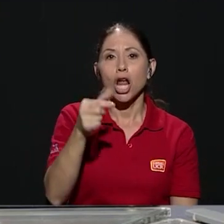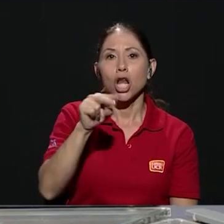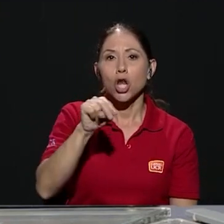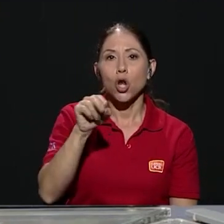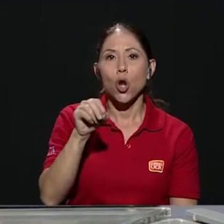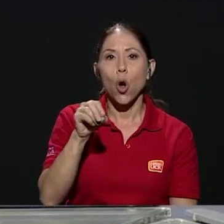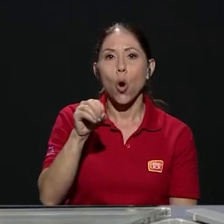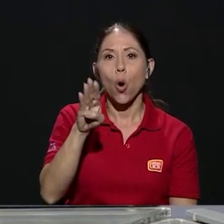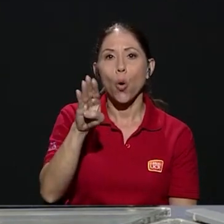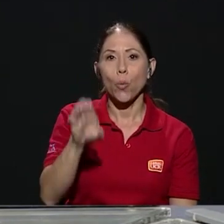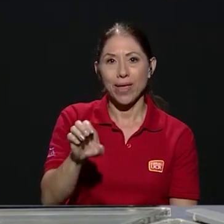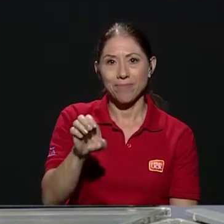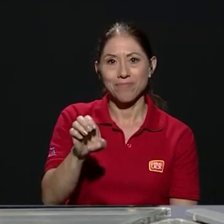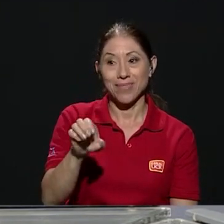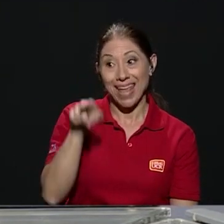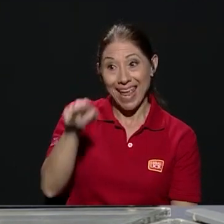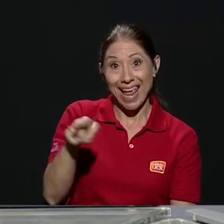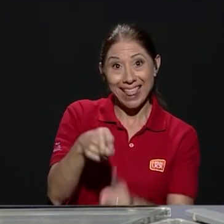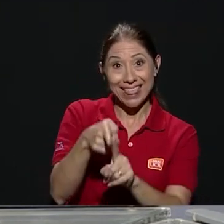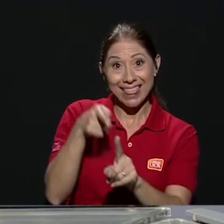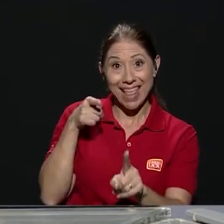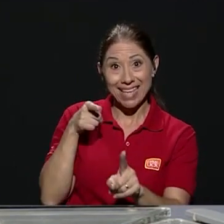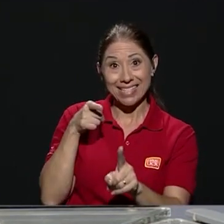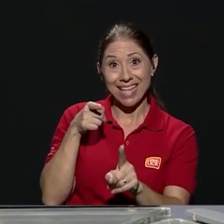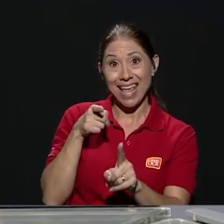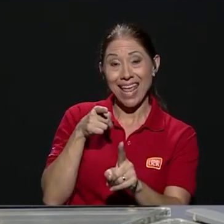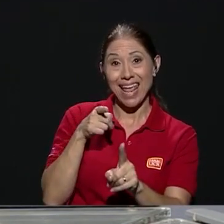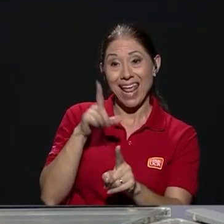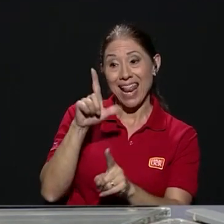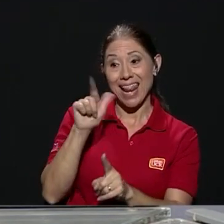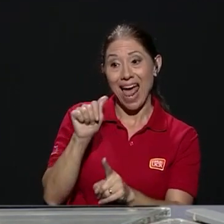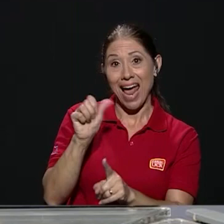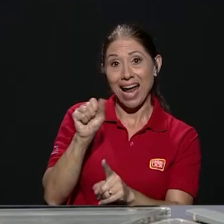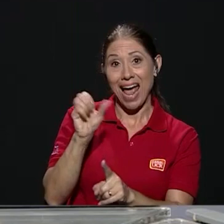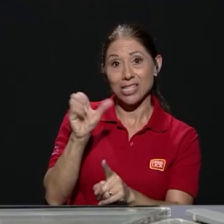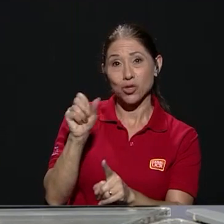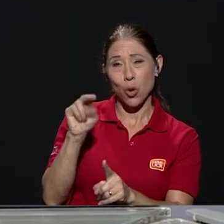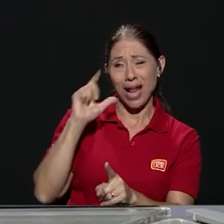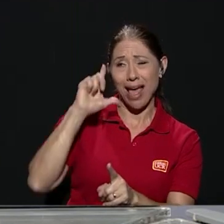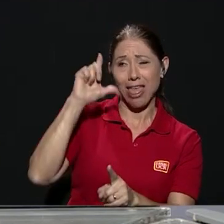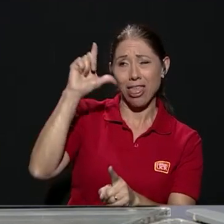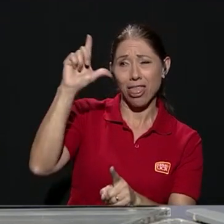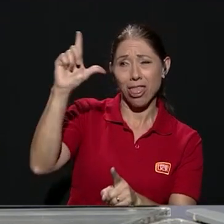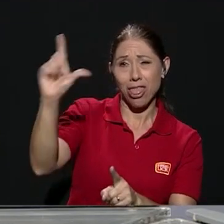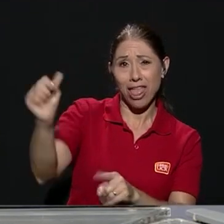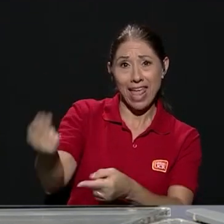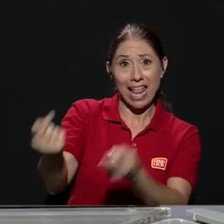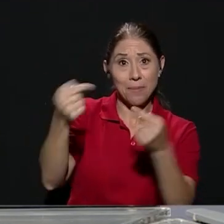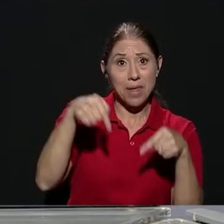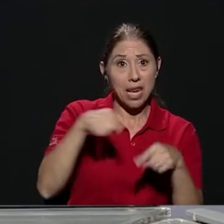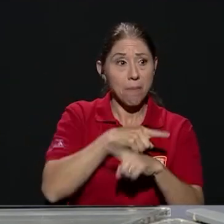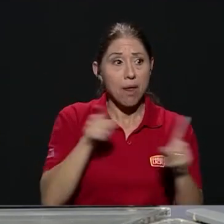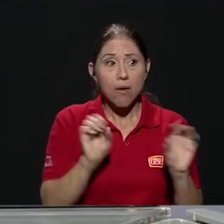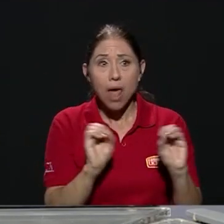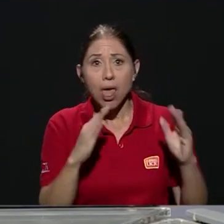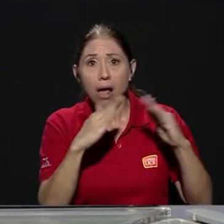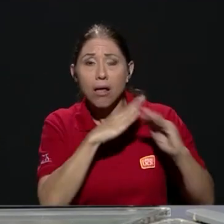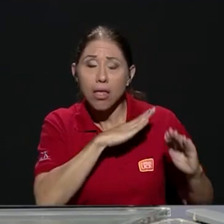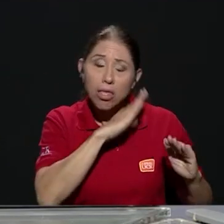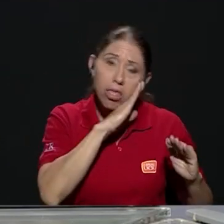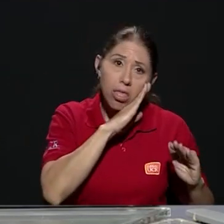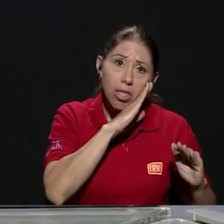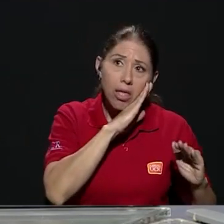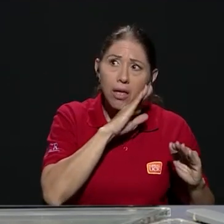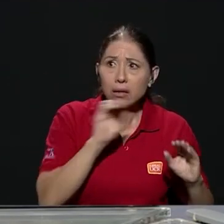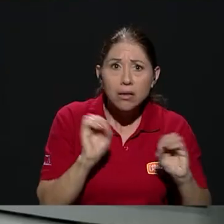NOVE que viene de la casona, pero ese estudiante no tiene residencia o no tiene un apoyo económico,